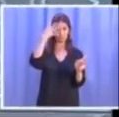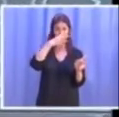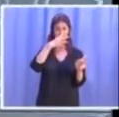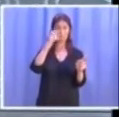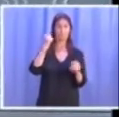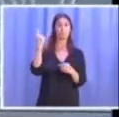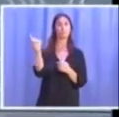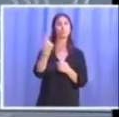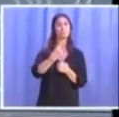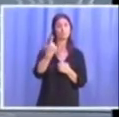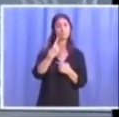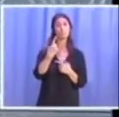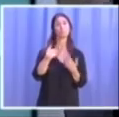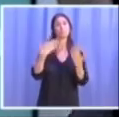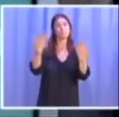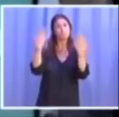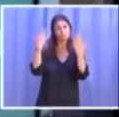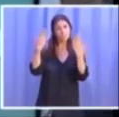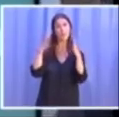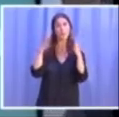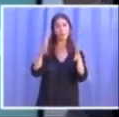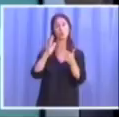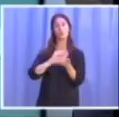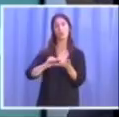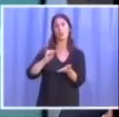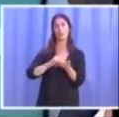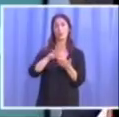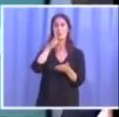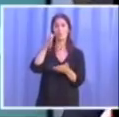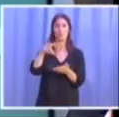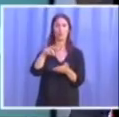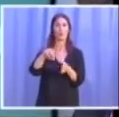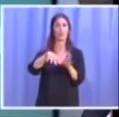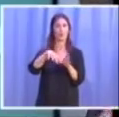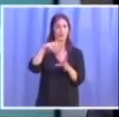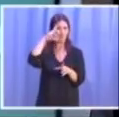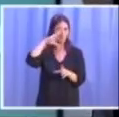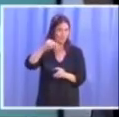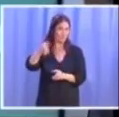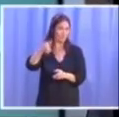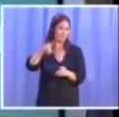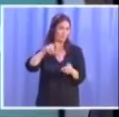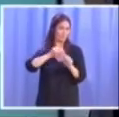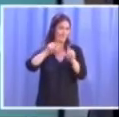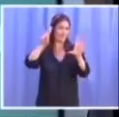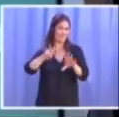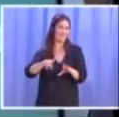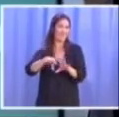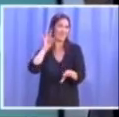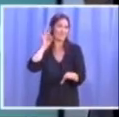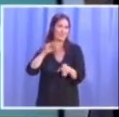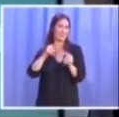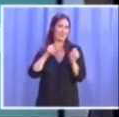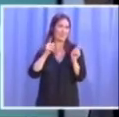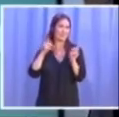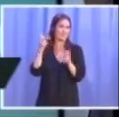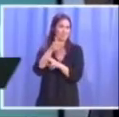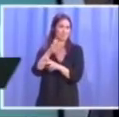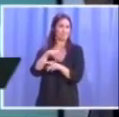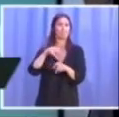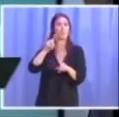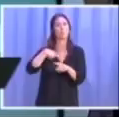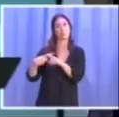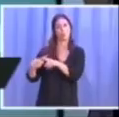primer lugar también darle la felicitación al Consejo de Redacción por esa sabia decisión. También decir que comparto evidentemente lo de nuestra patrona y lo de